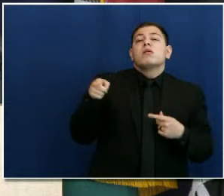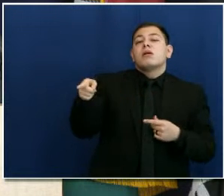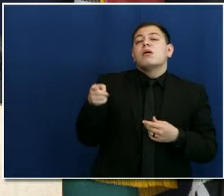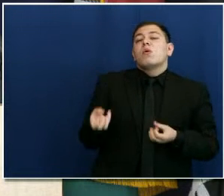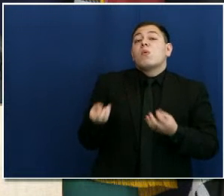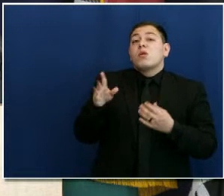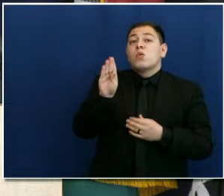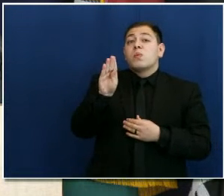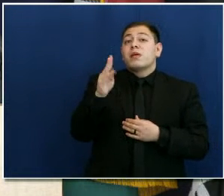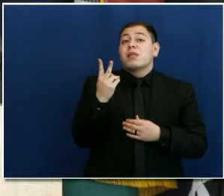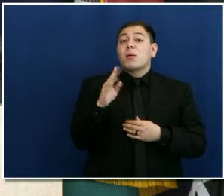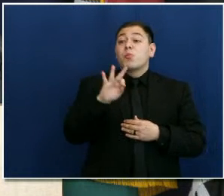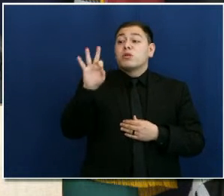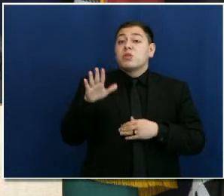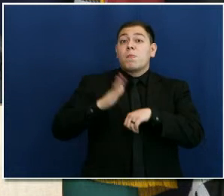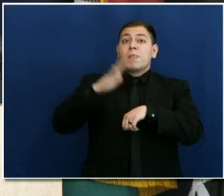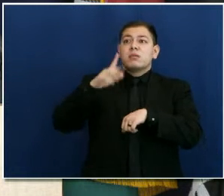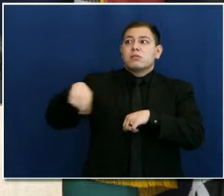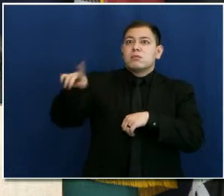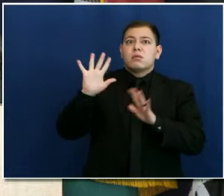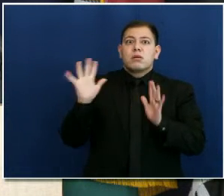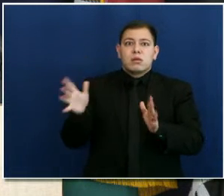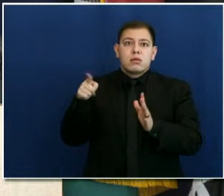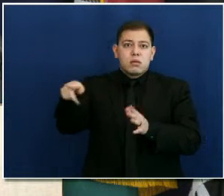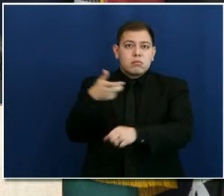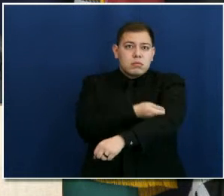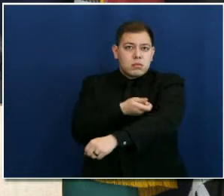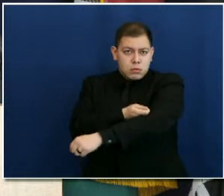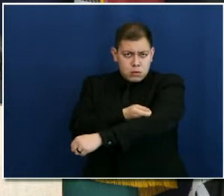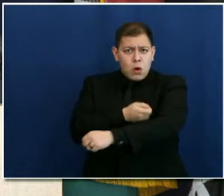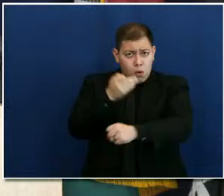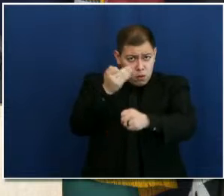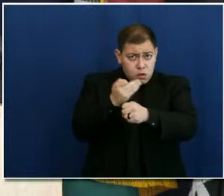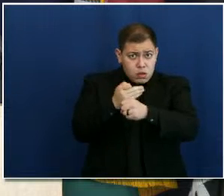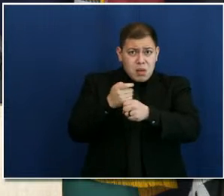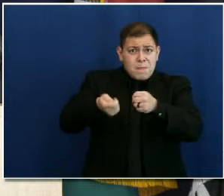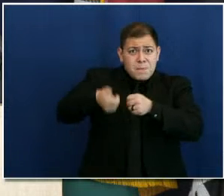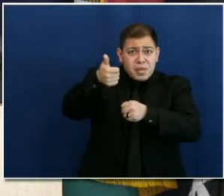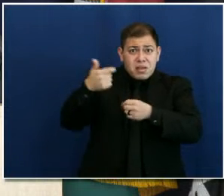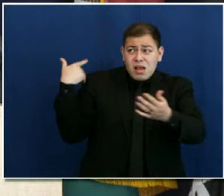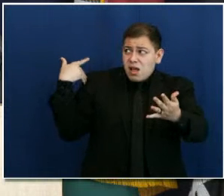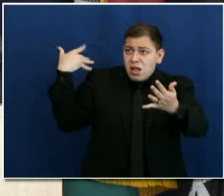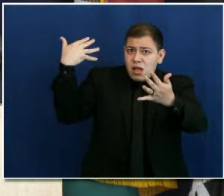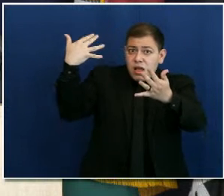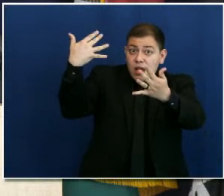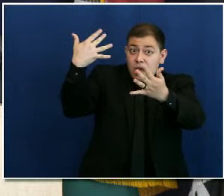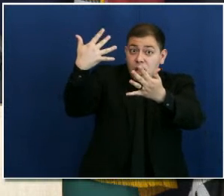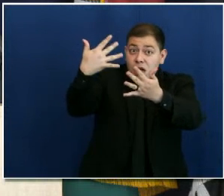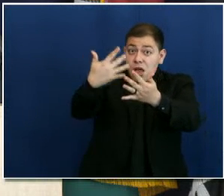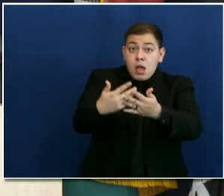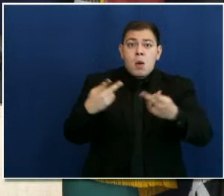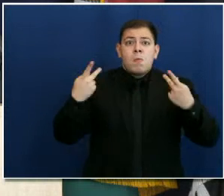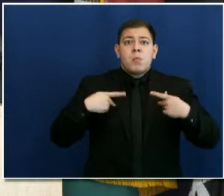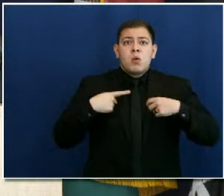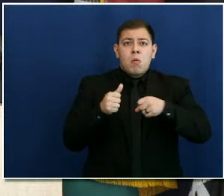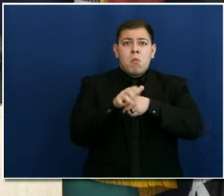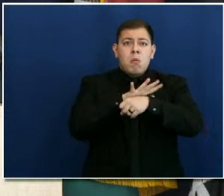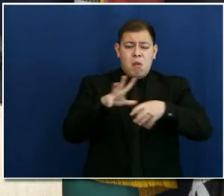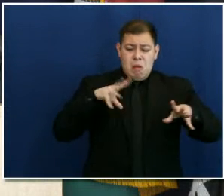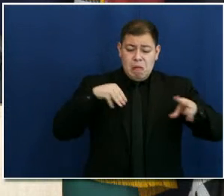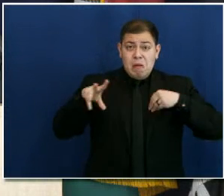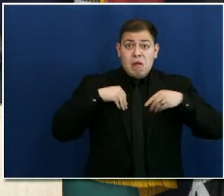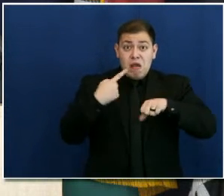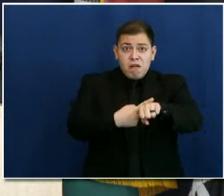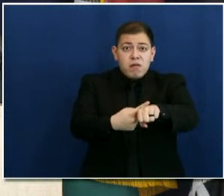Esta semana es la primera vez que estamos por debajo de los niveles necesarios para entrar al nivel amarillo en el sistema de prevención que